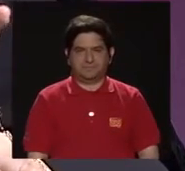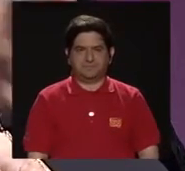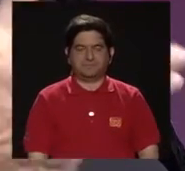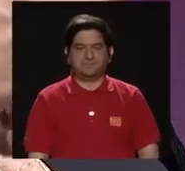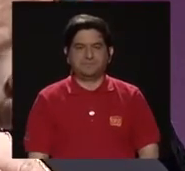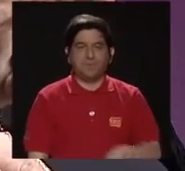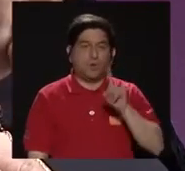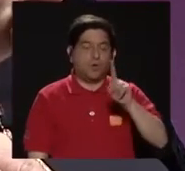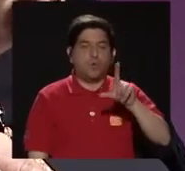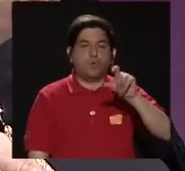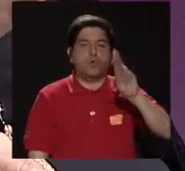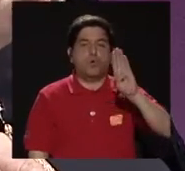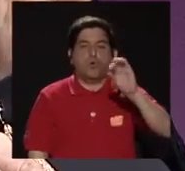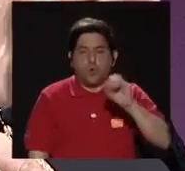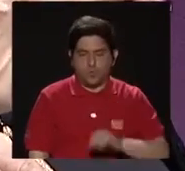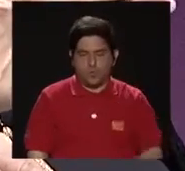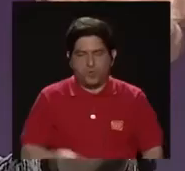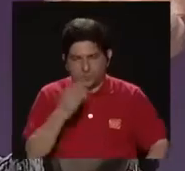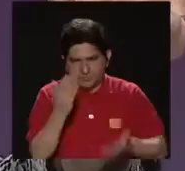Un lobo